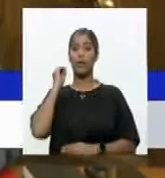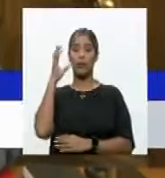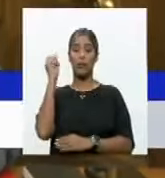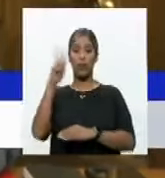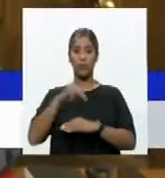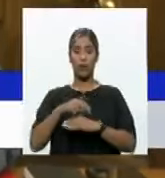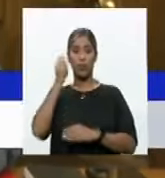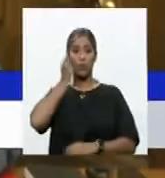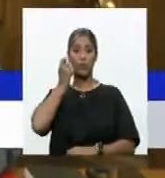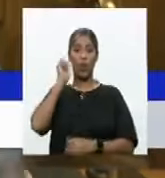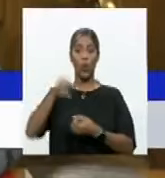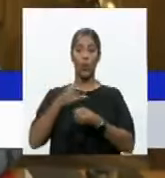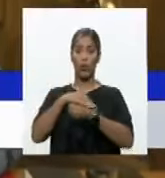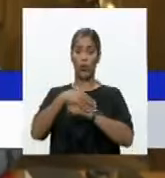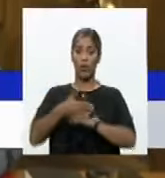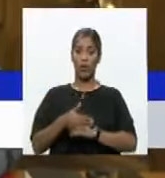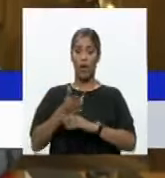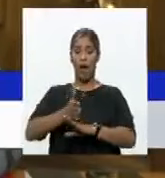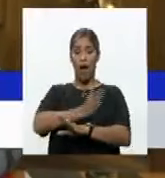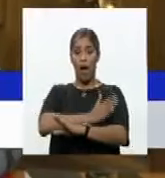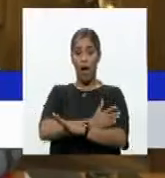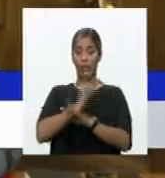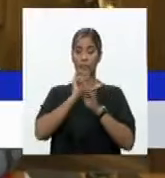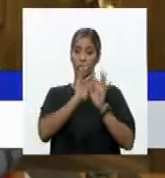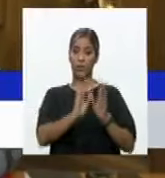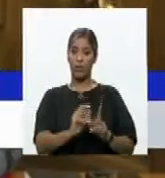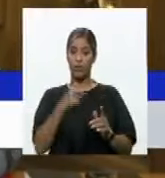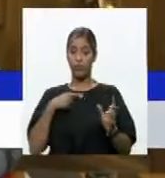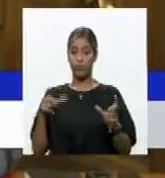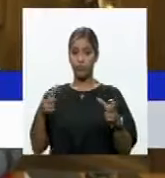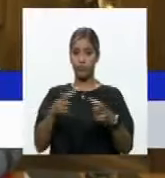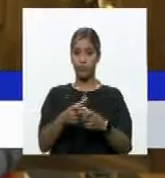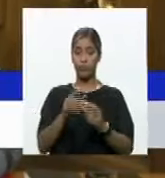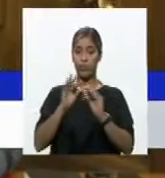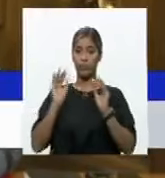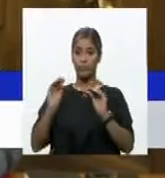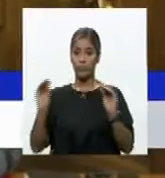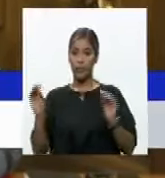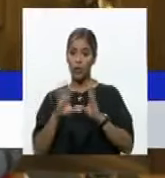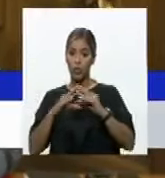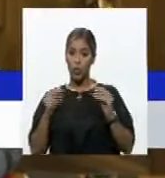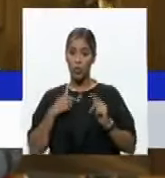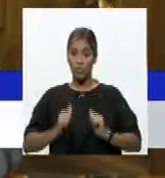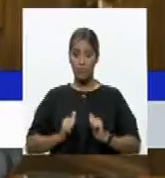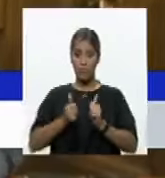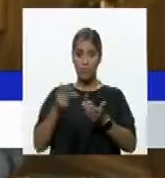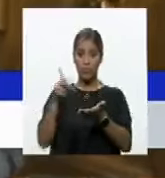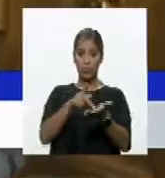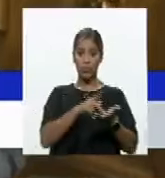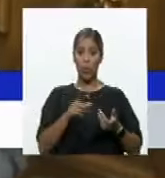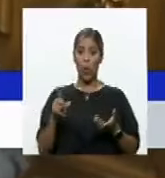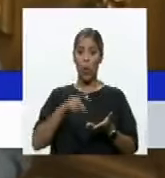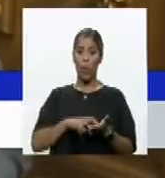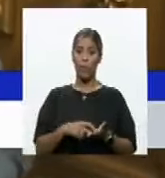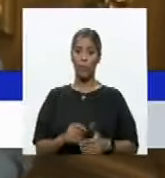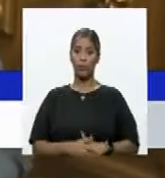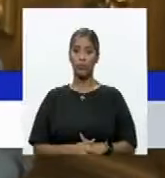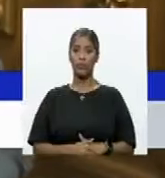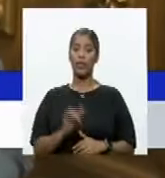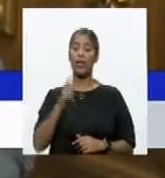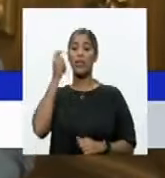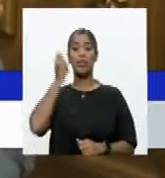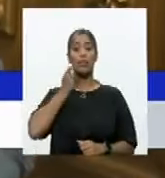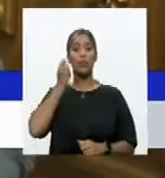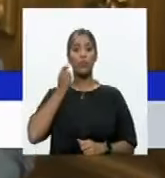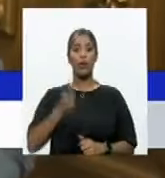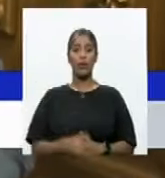Nacional, diputado Jorge Rodríguez Gómez, previo anuncio de Secretaría del Quórum Reglamentario, abrió la sesión ordinaria con la asistencia de la Junta Directiva en Pleno y de las diputadas